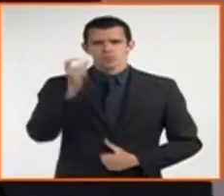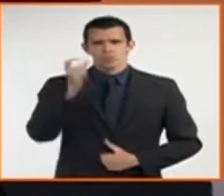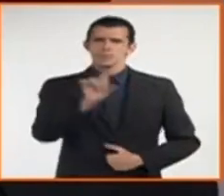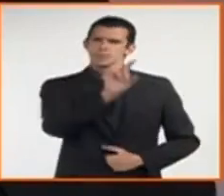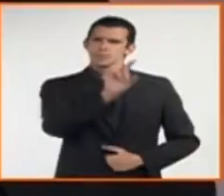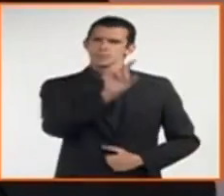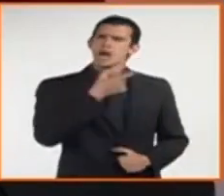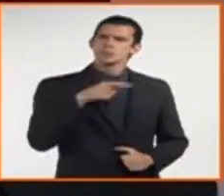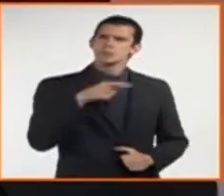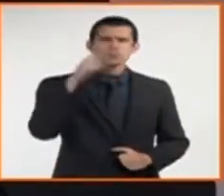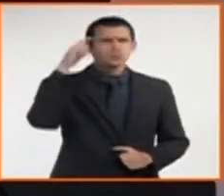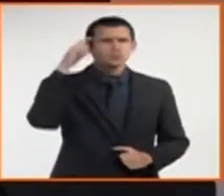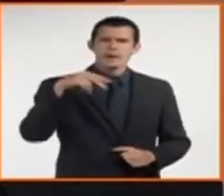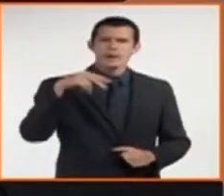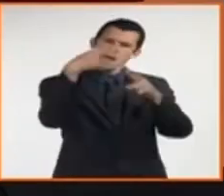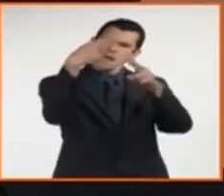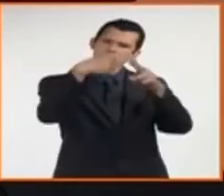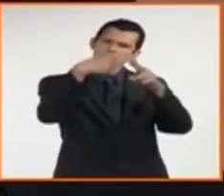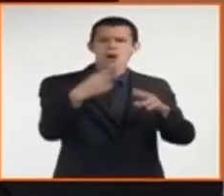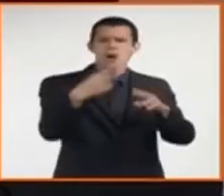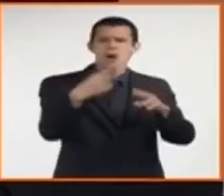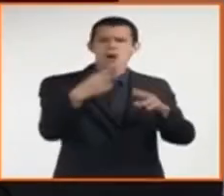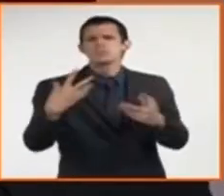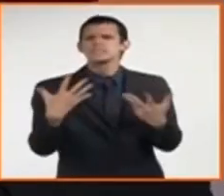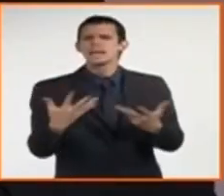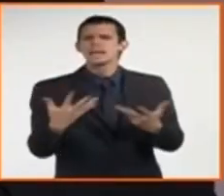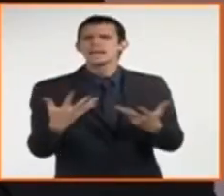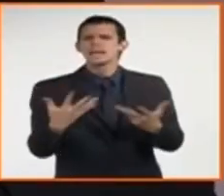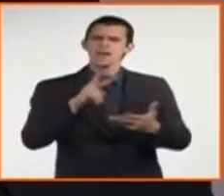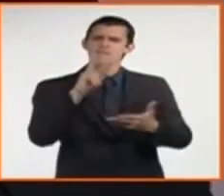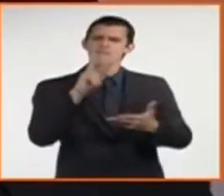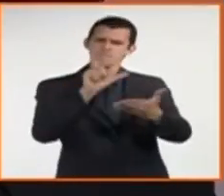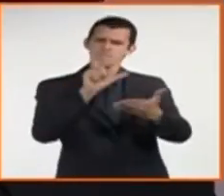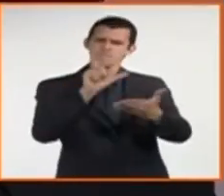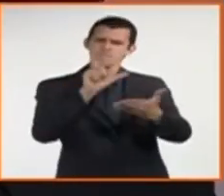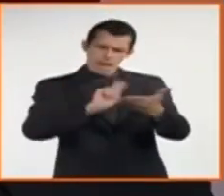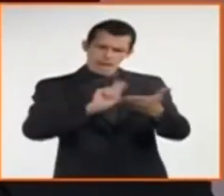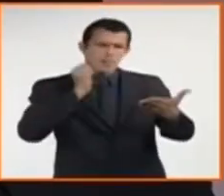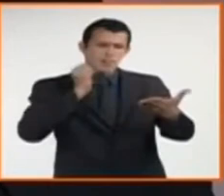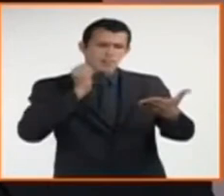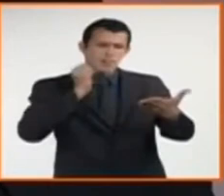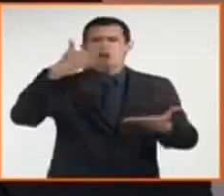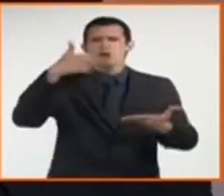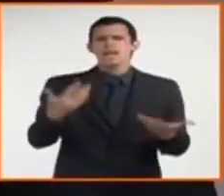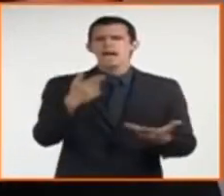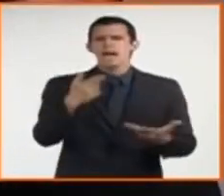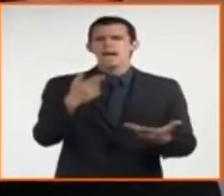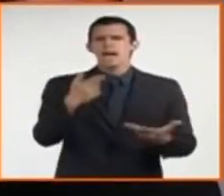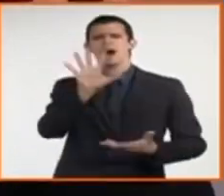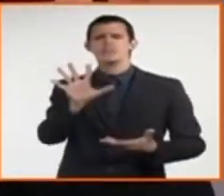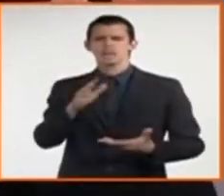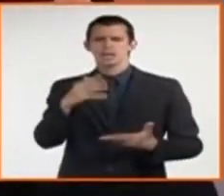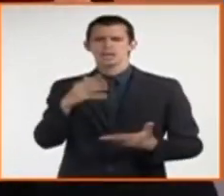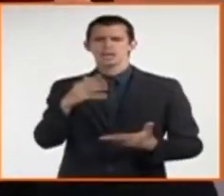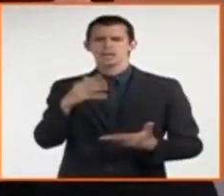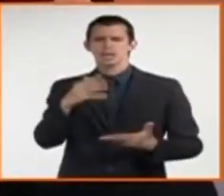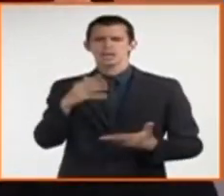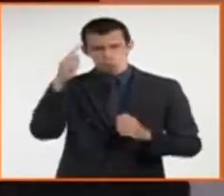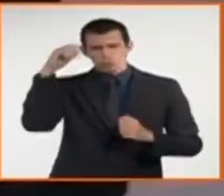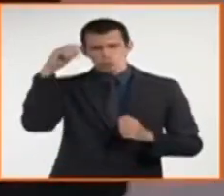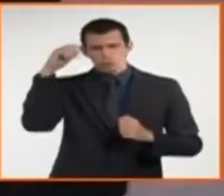uno de m2 dime quién es el mejor pintor de la antilla que la gente no sabe